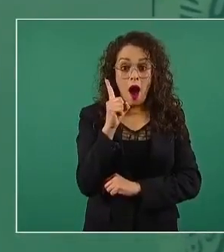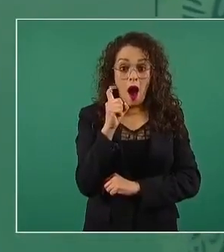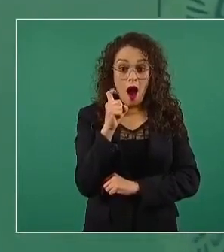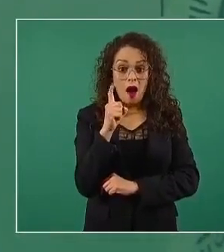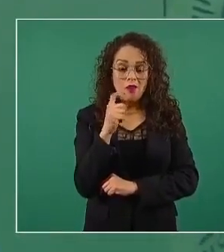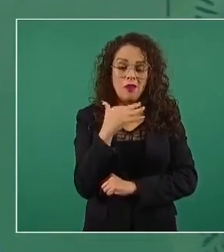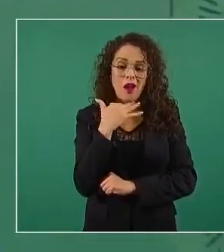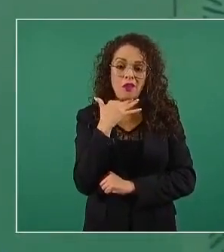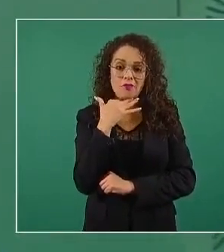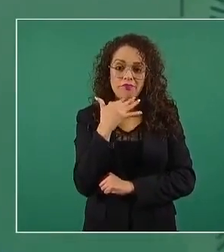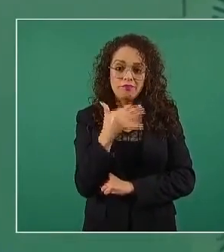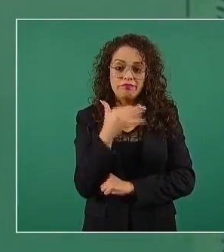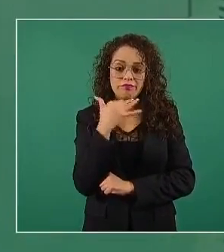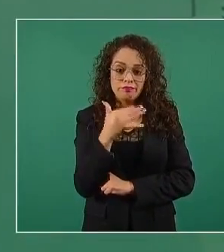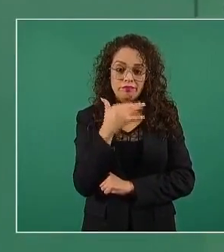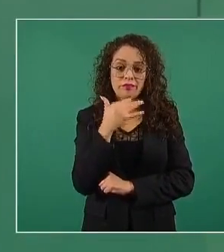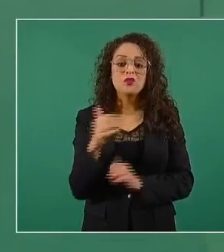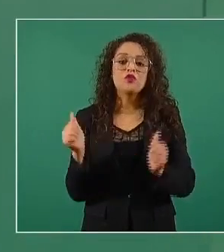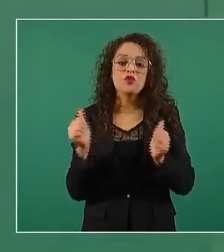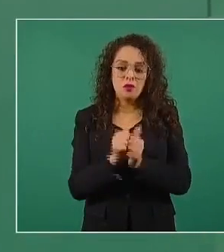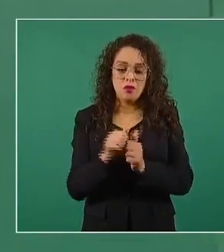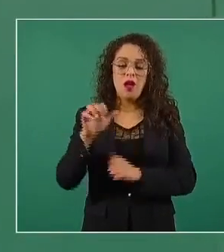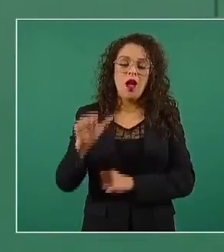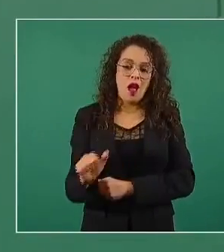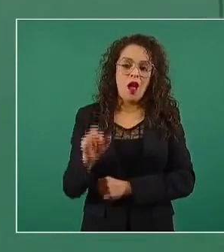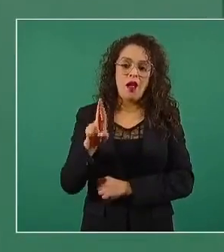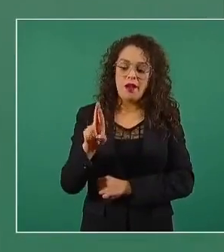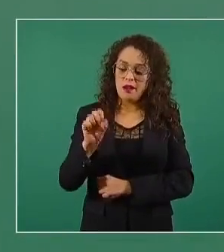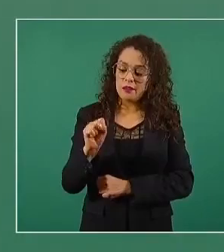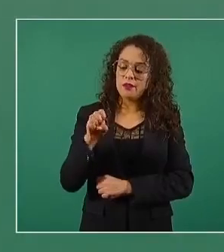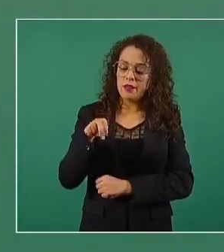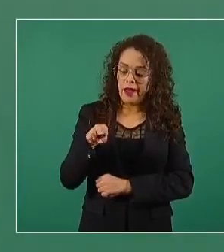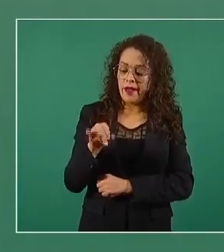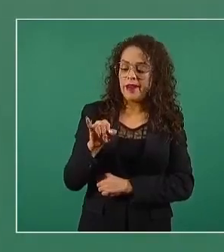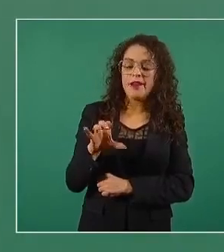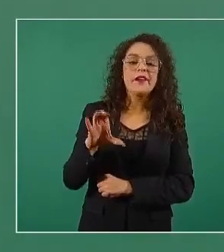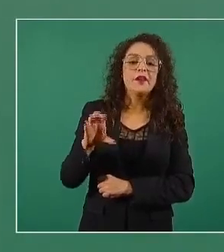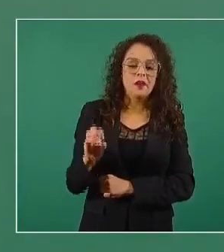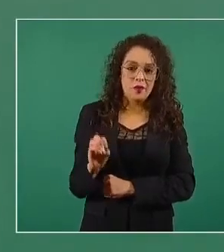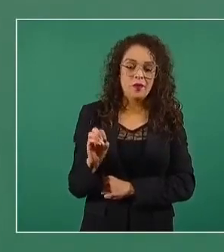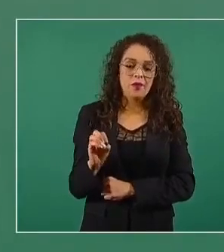está contaminada con arsénico. Se tienen